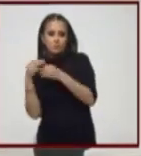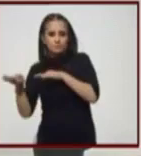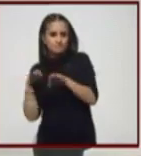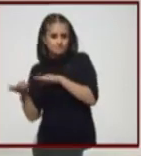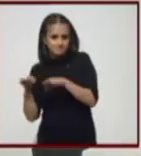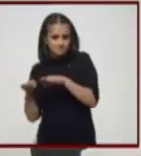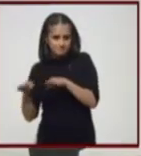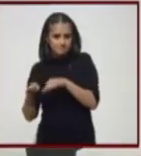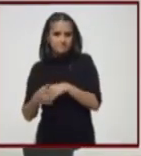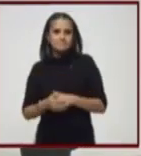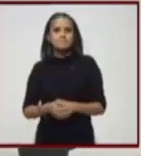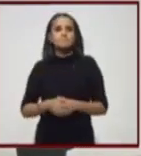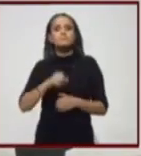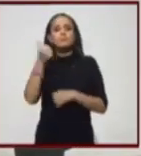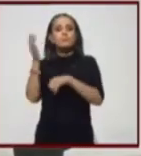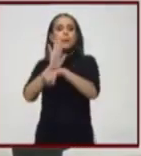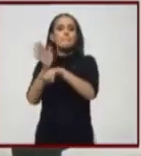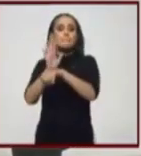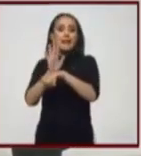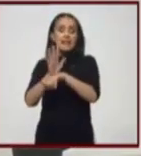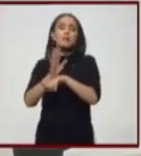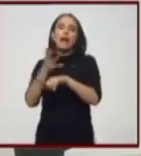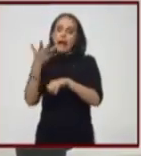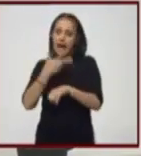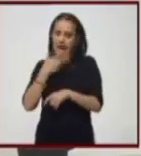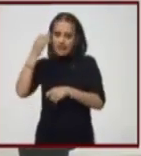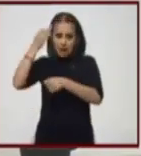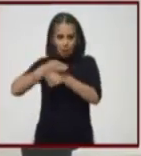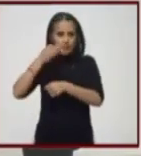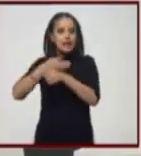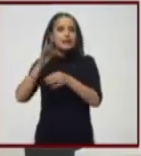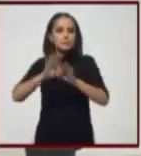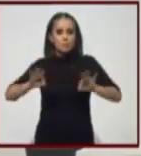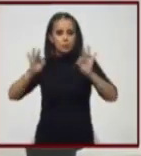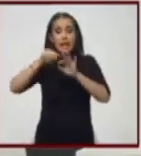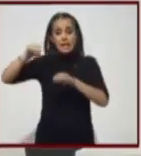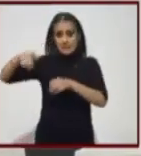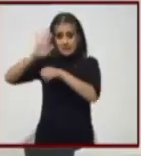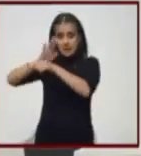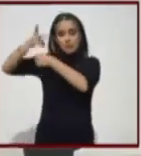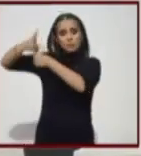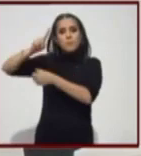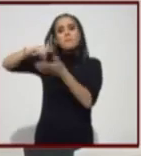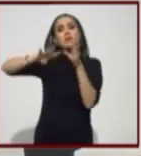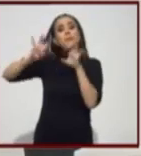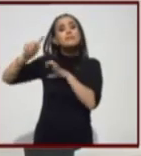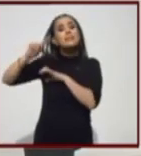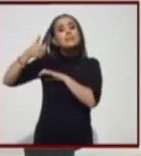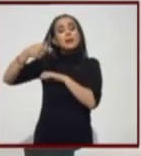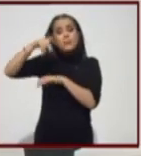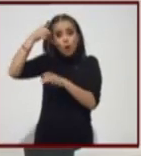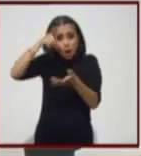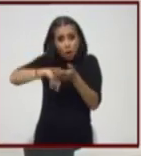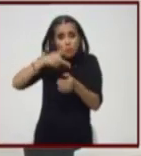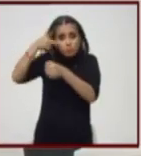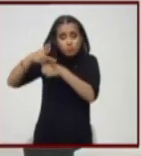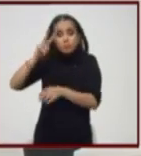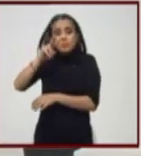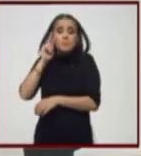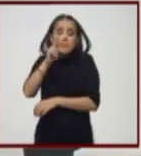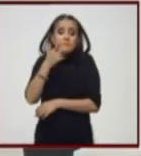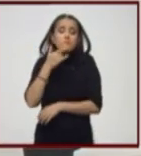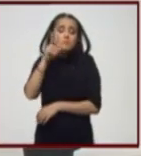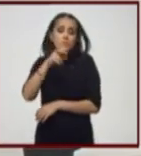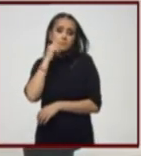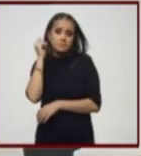9 de otra película que sigue siendo sumamente vigente y se hizo en el 76 esa película fue eran tenidas